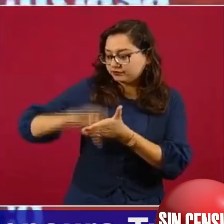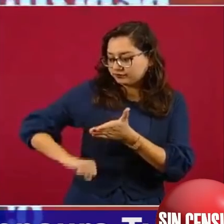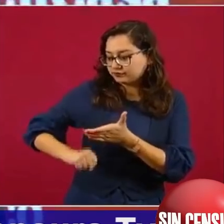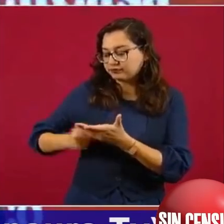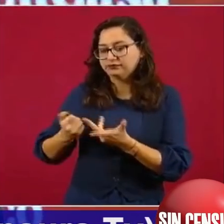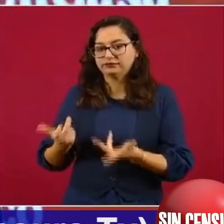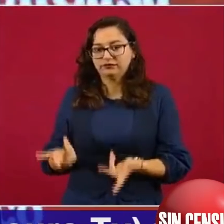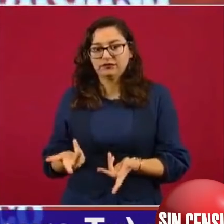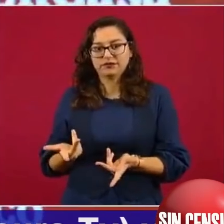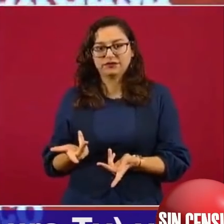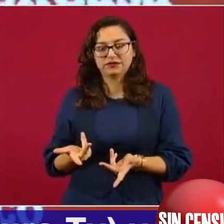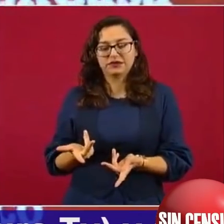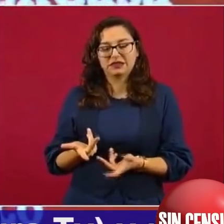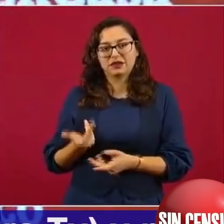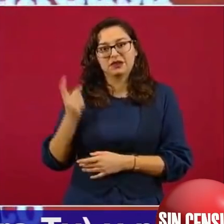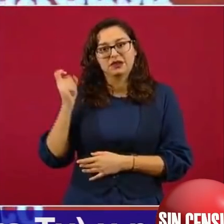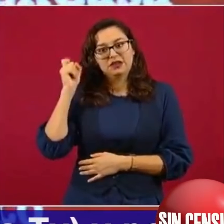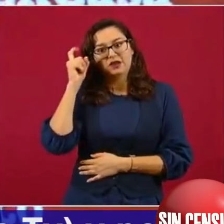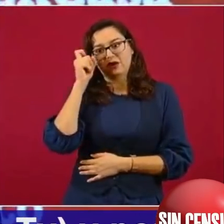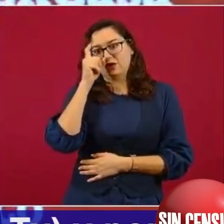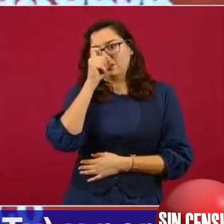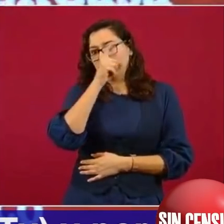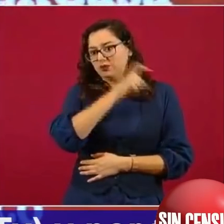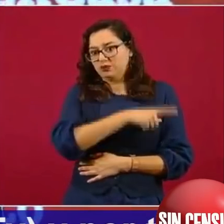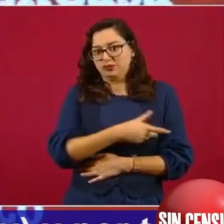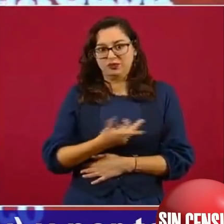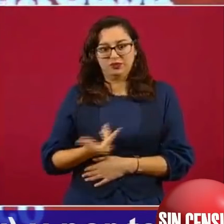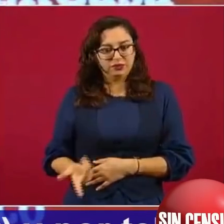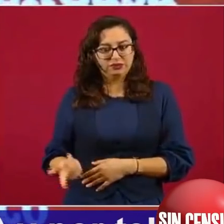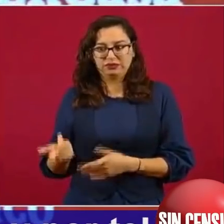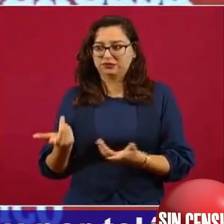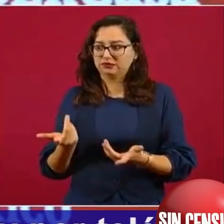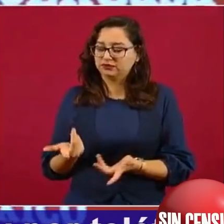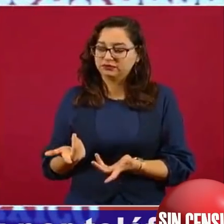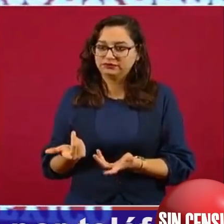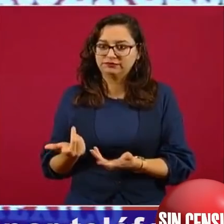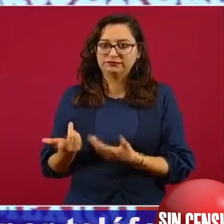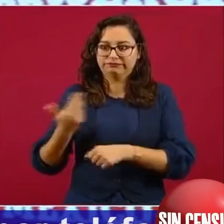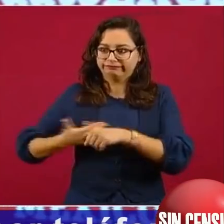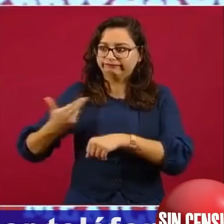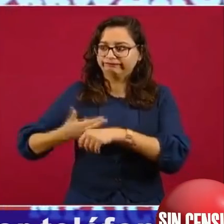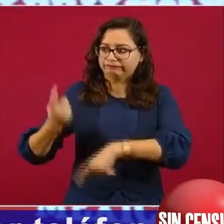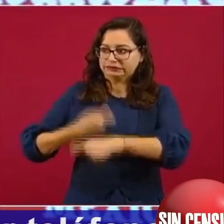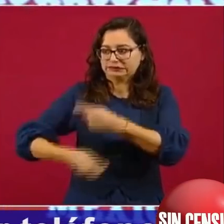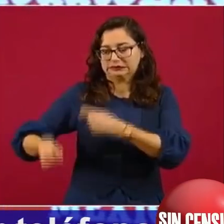pero que no se castigue tanto Sí, el tipo de cambio. al